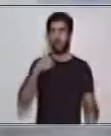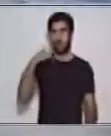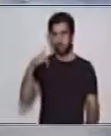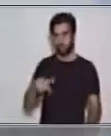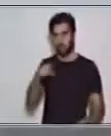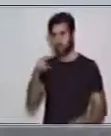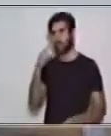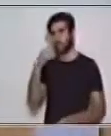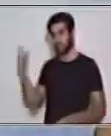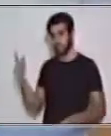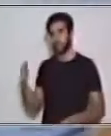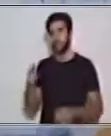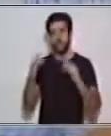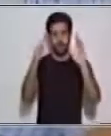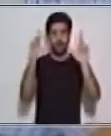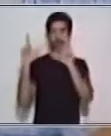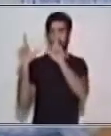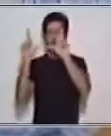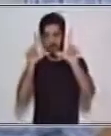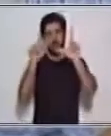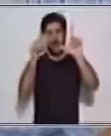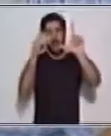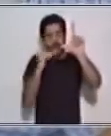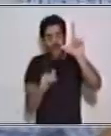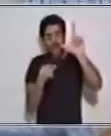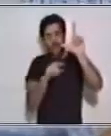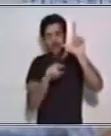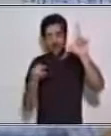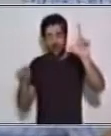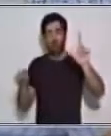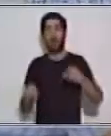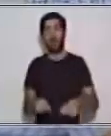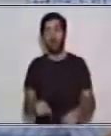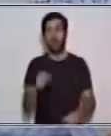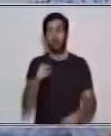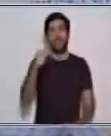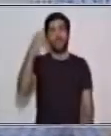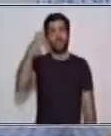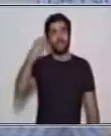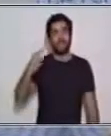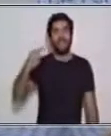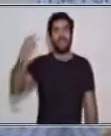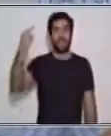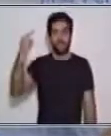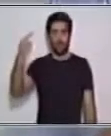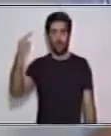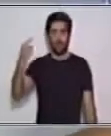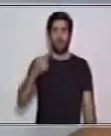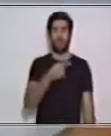en la parte de abajo, voy a colocar días de la semana.